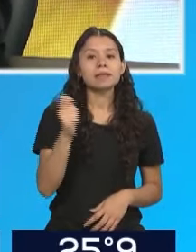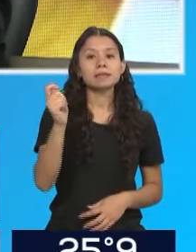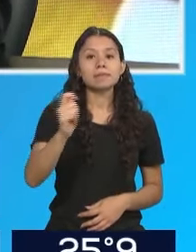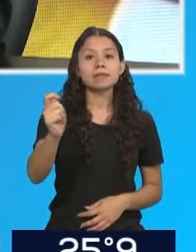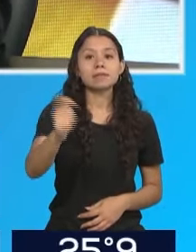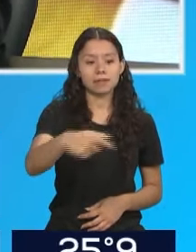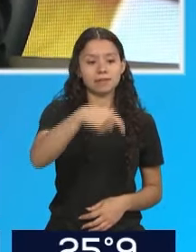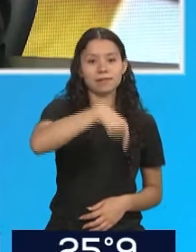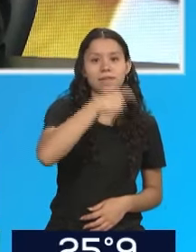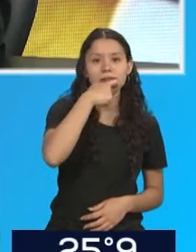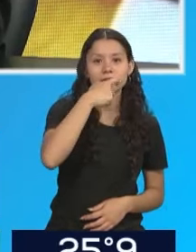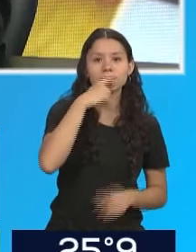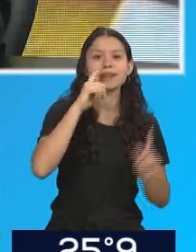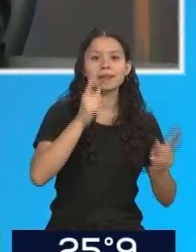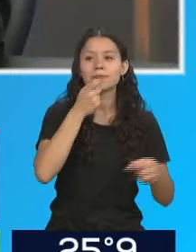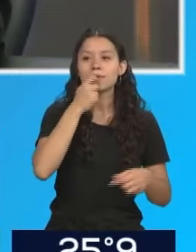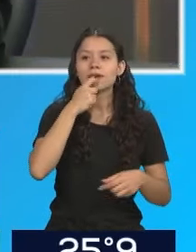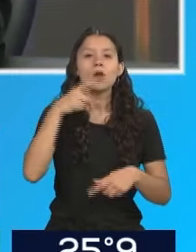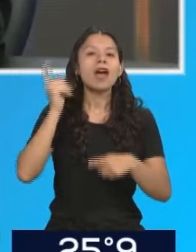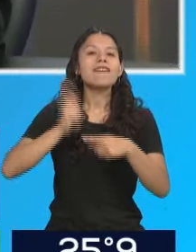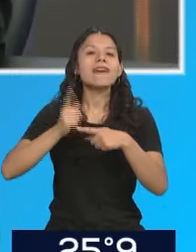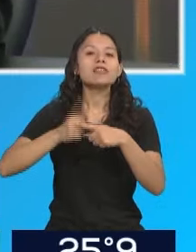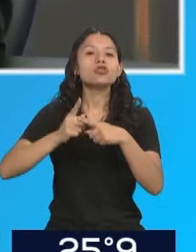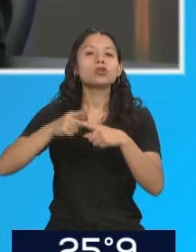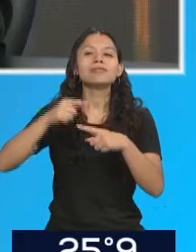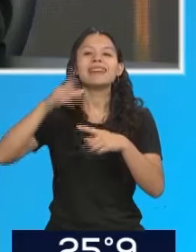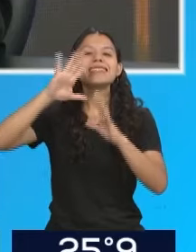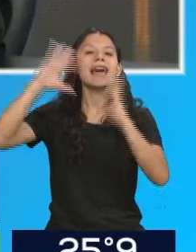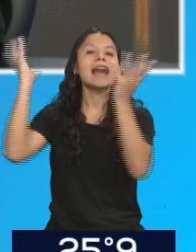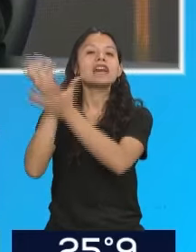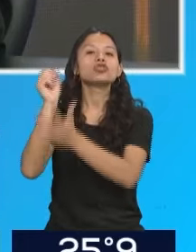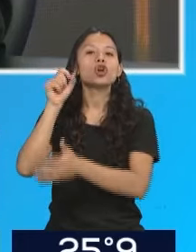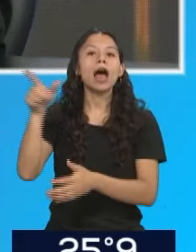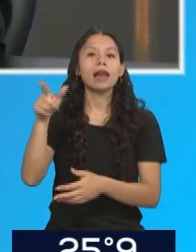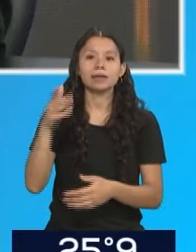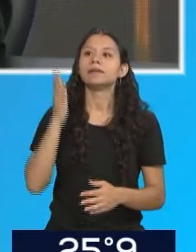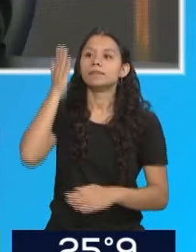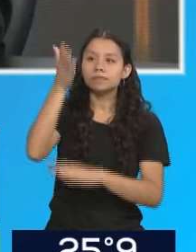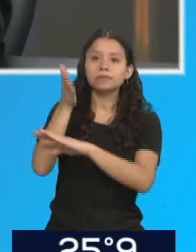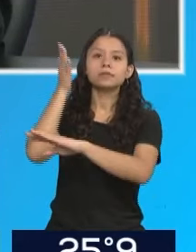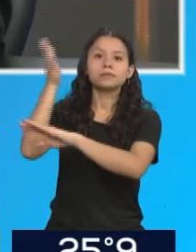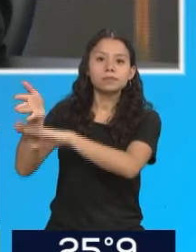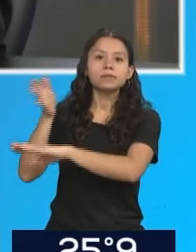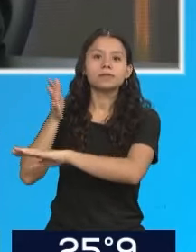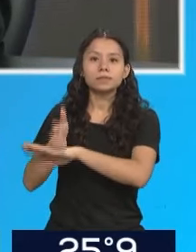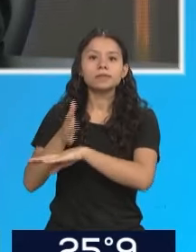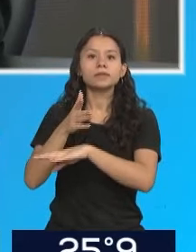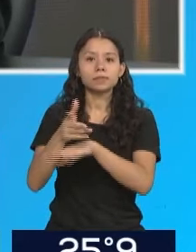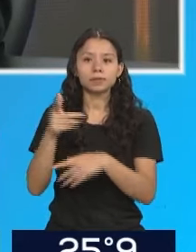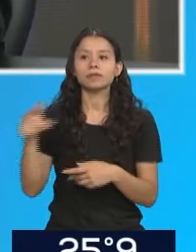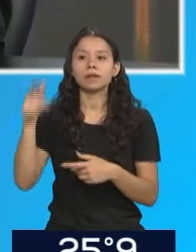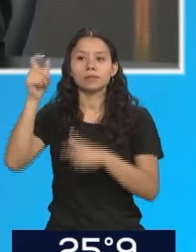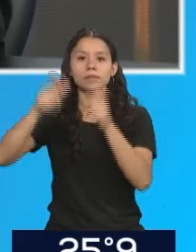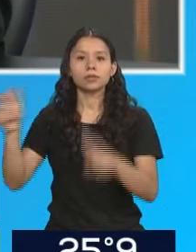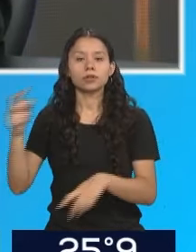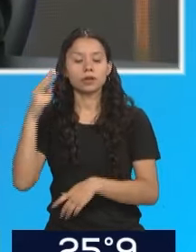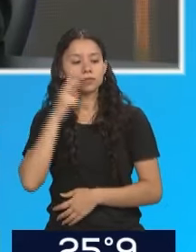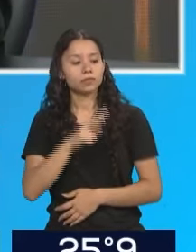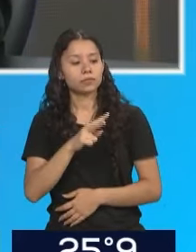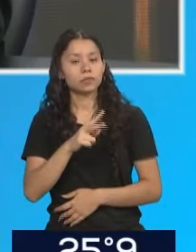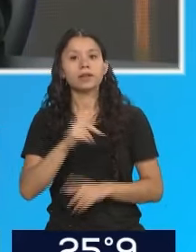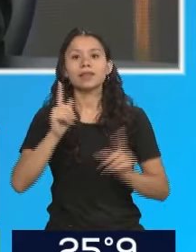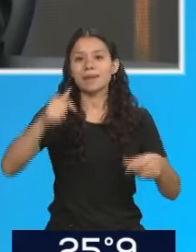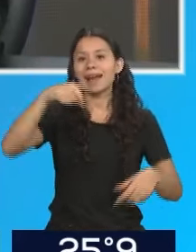algunas ferias internacionales importantes, de conseguir cierto grado de licencia social importante también en el sur de